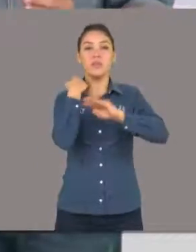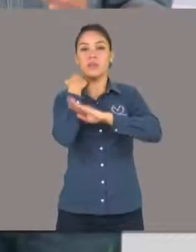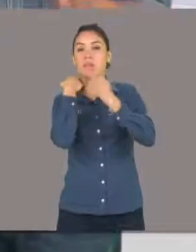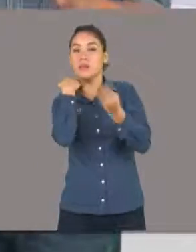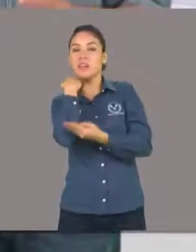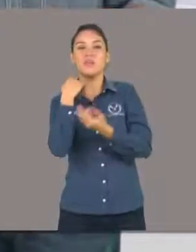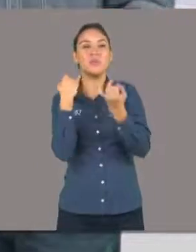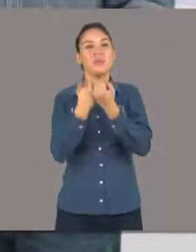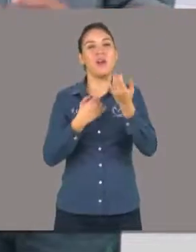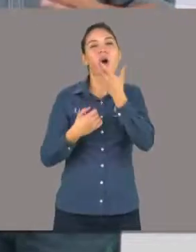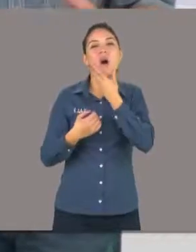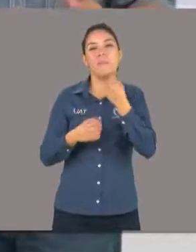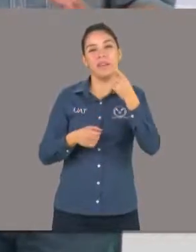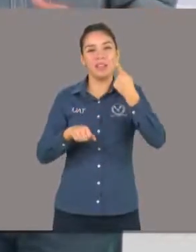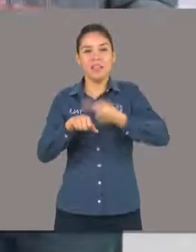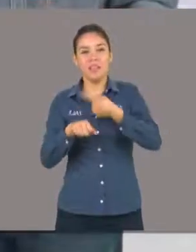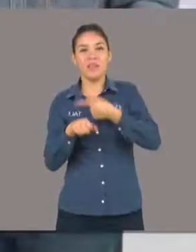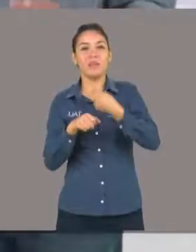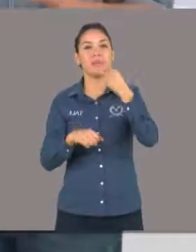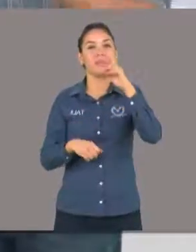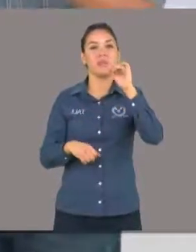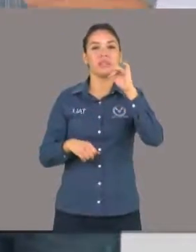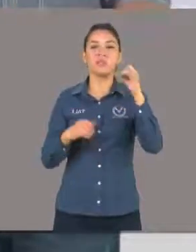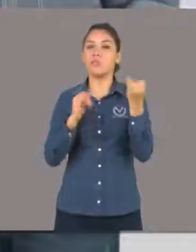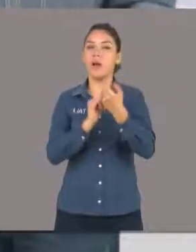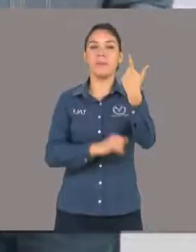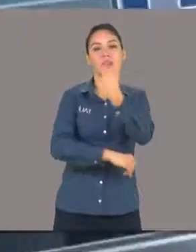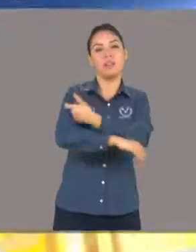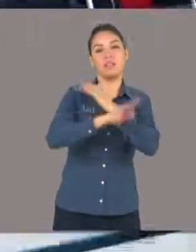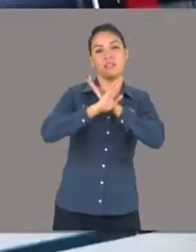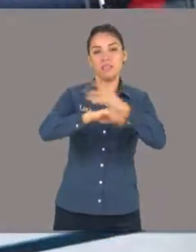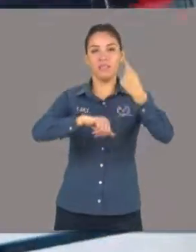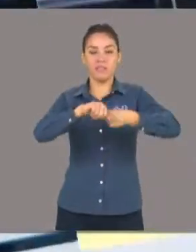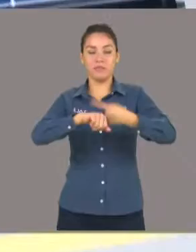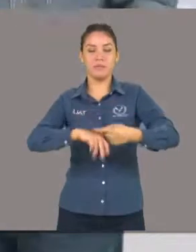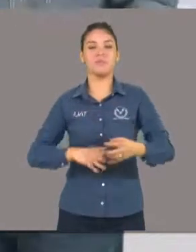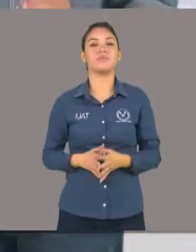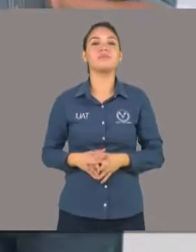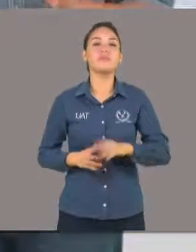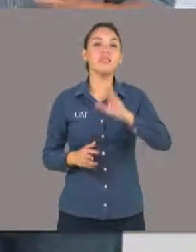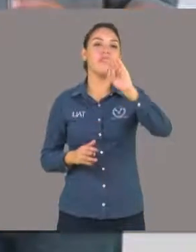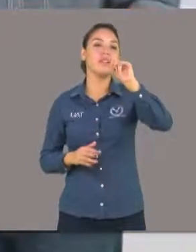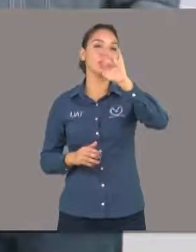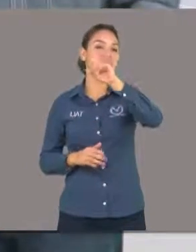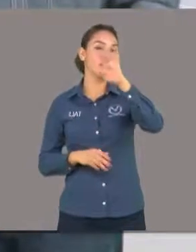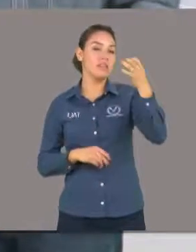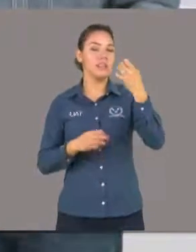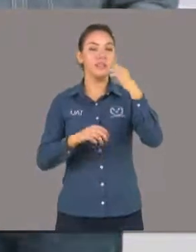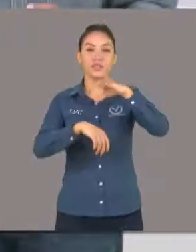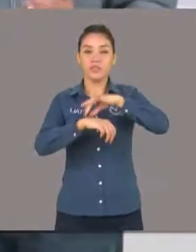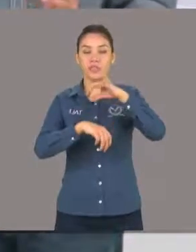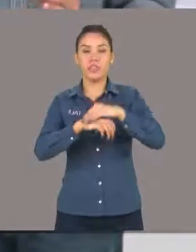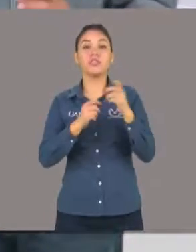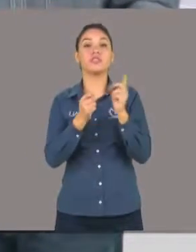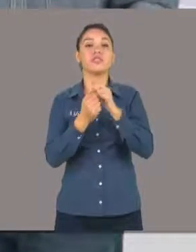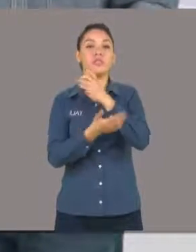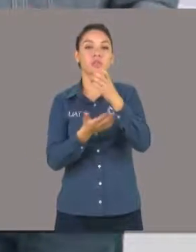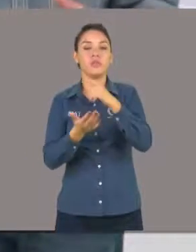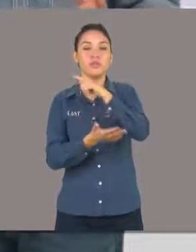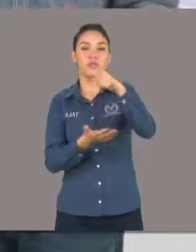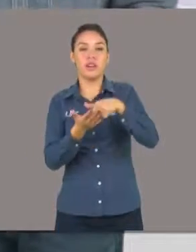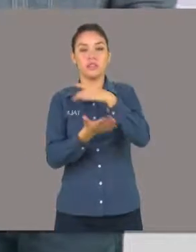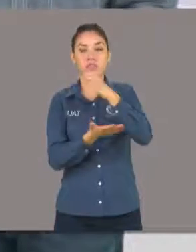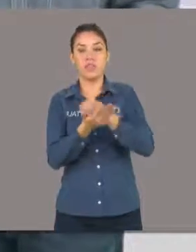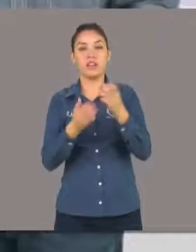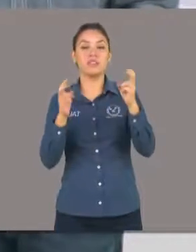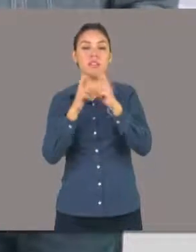así como antígeno prostático, además de aplicar vacunas contra la influenza. La Facultad de Medicina de Tampico, doctor Alberto